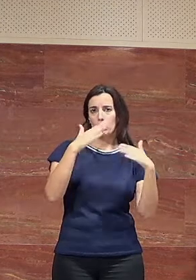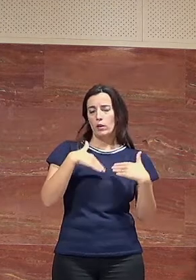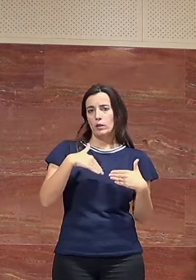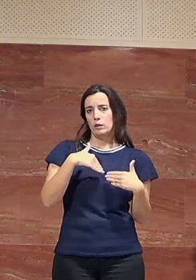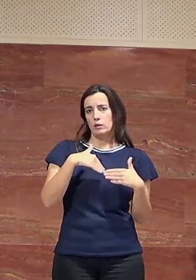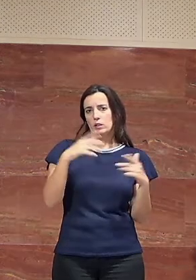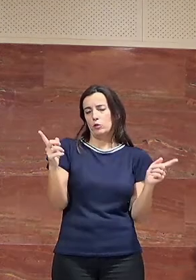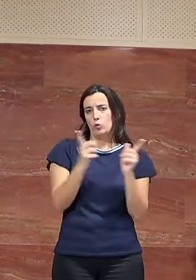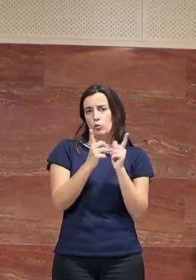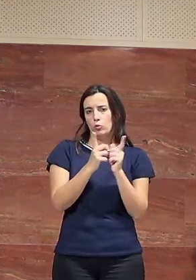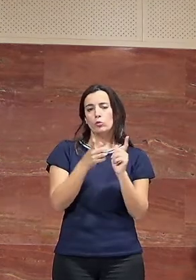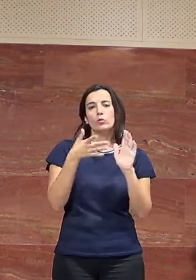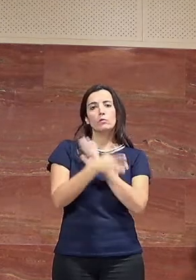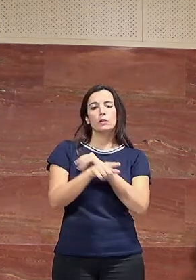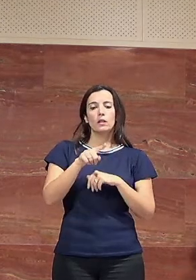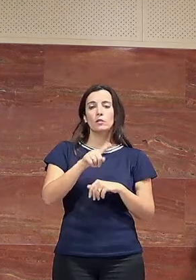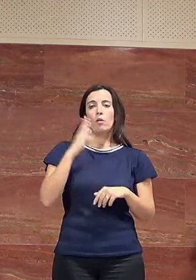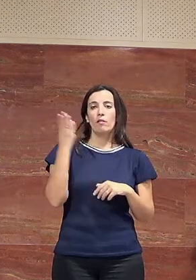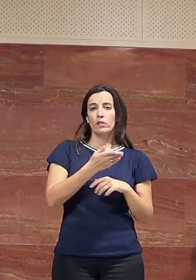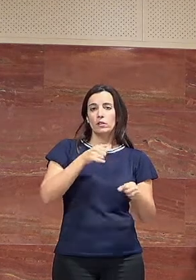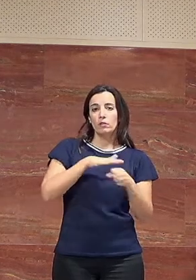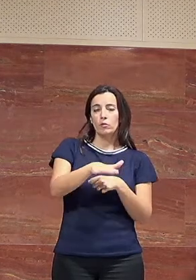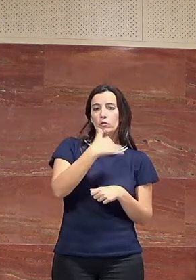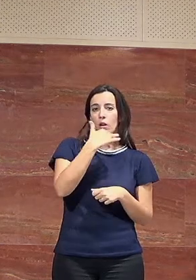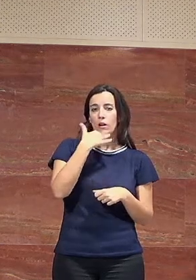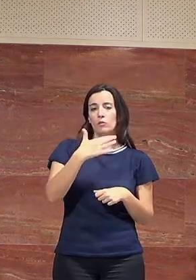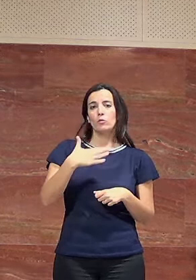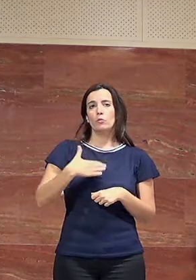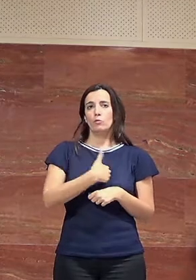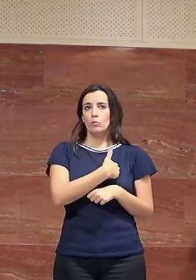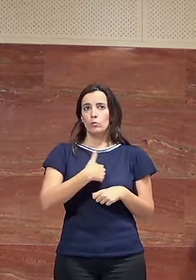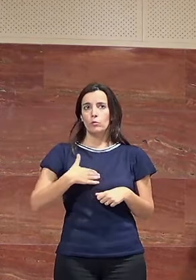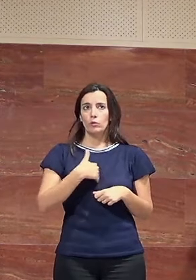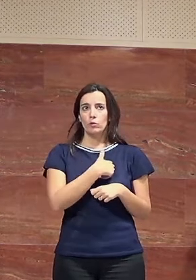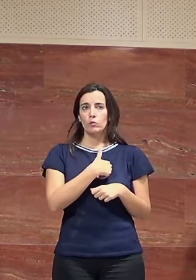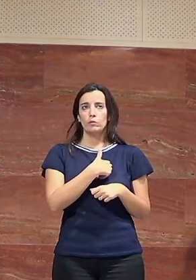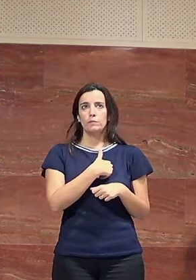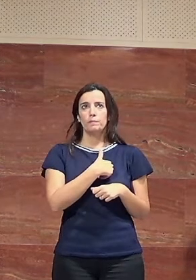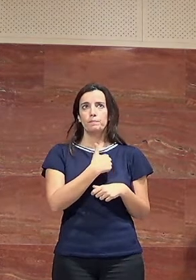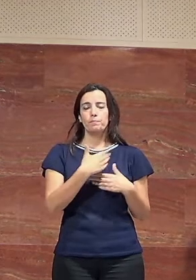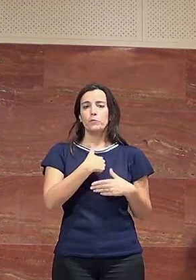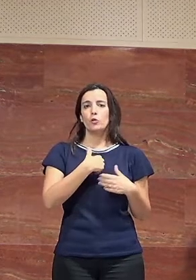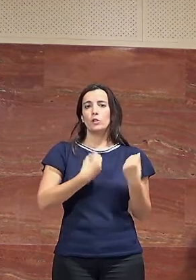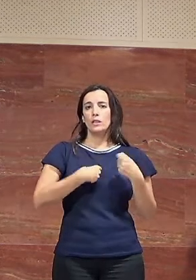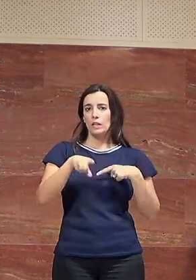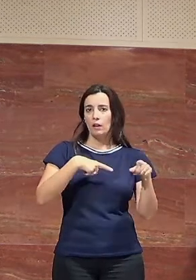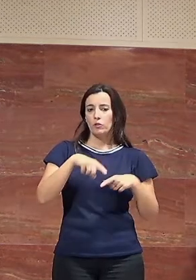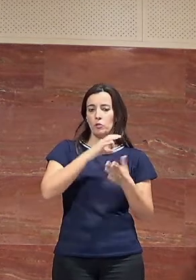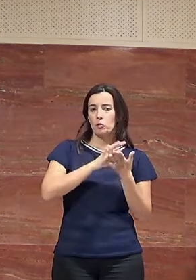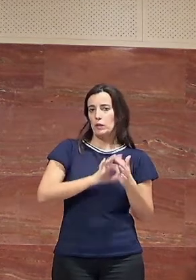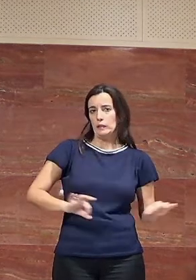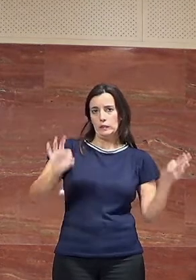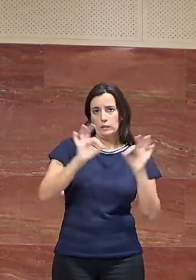corto. Y por lo tanto entendíamos que eso no afectaba nada a la función del tráfico de la ciudad, del